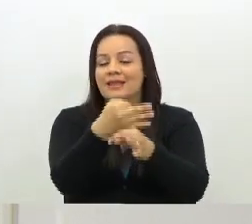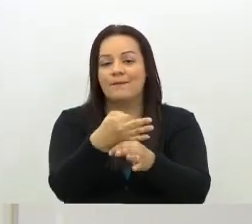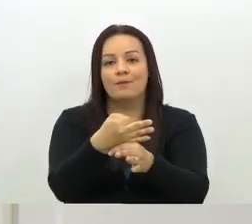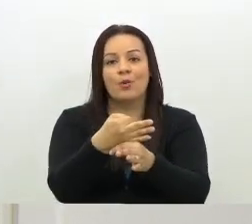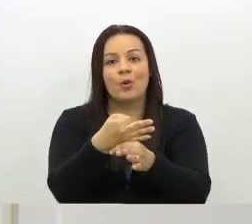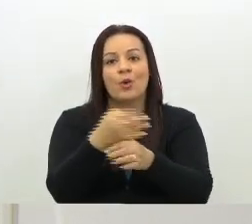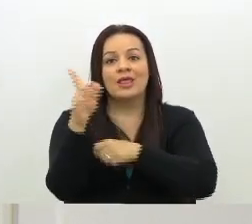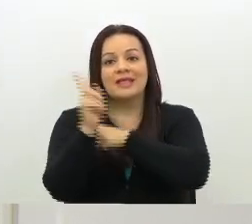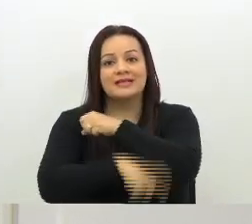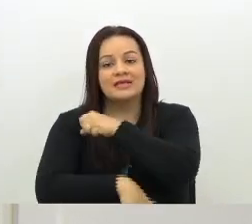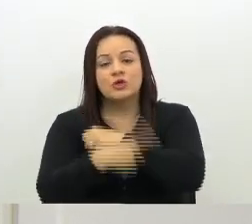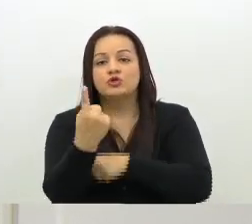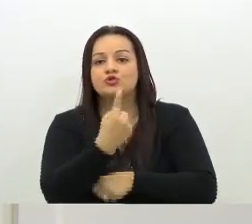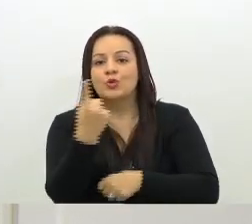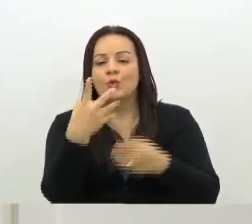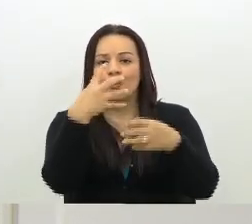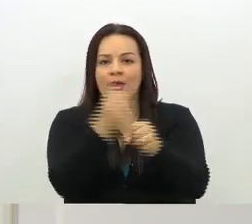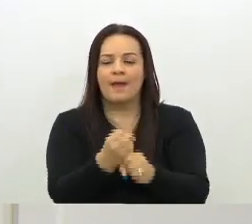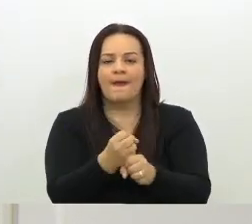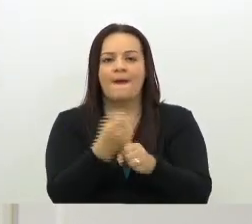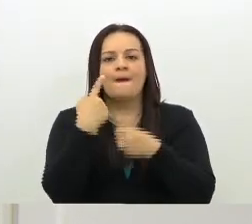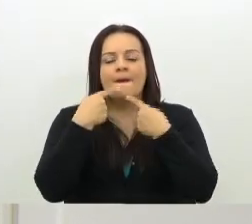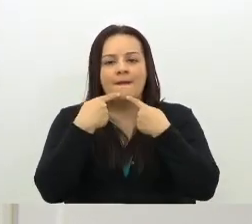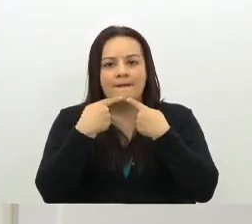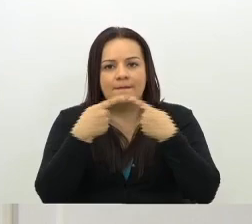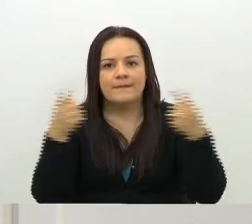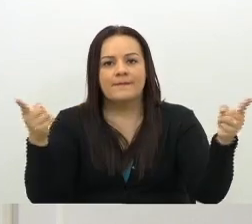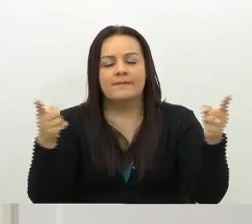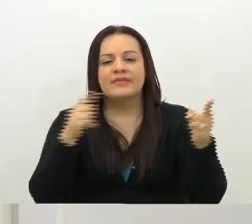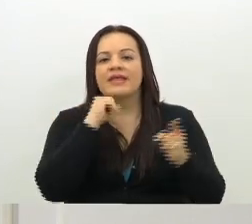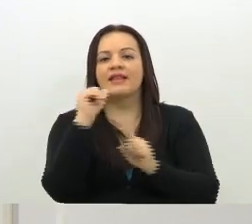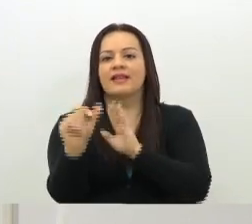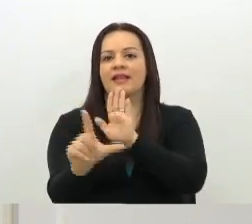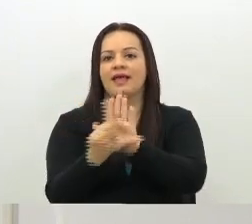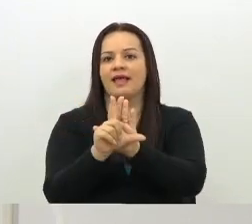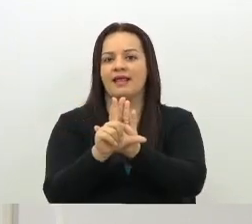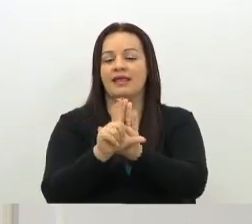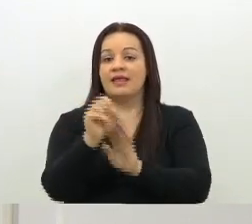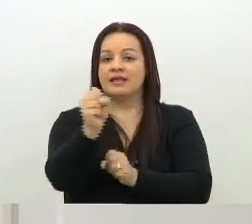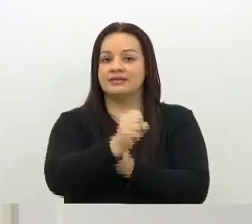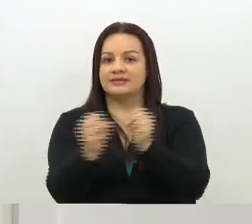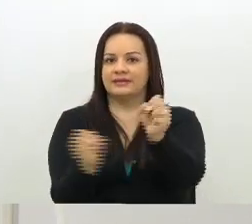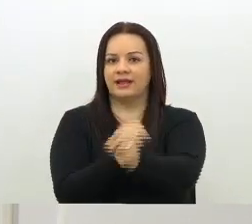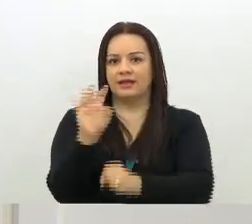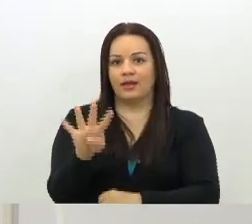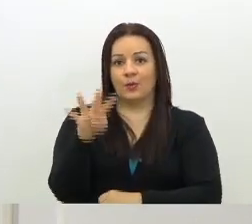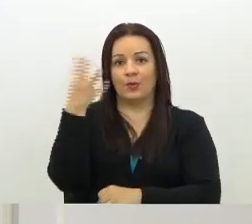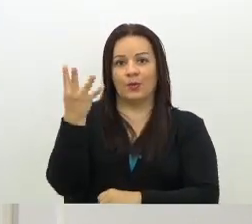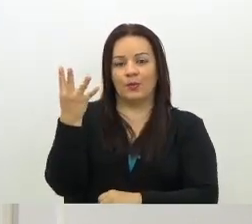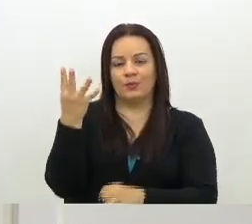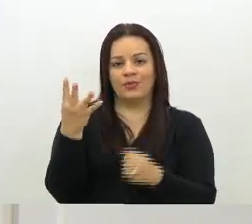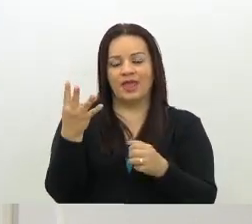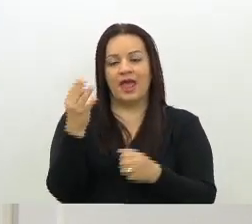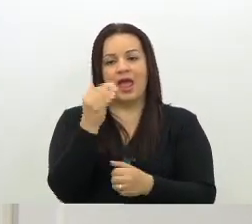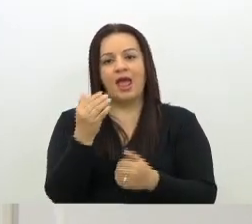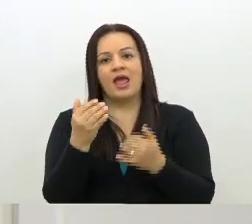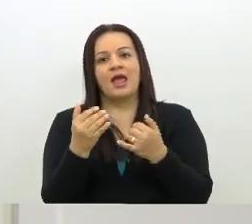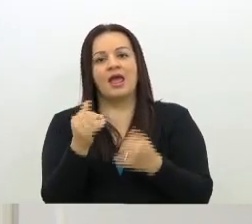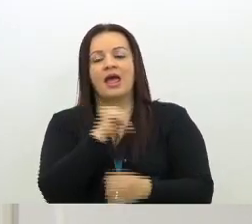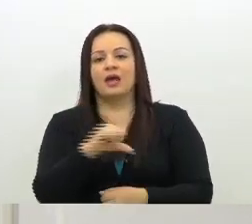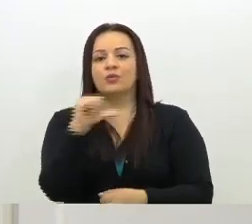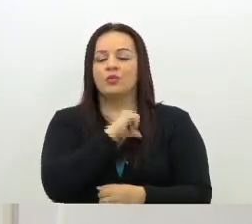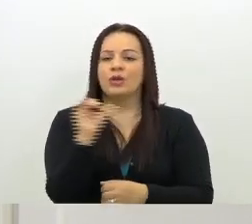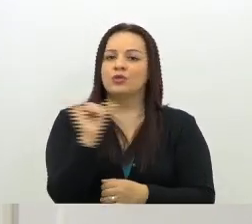sería procedente a partir de la declaratoria de ilegalidad. La Sala Constitucional, actuando como un